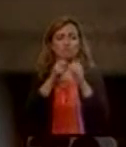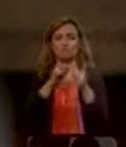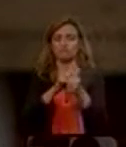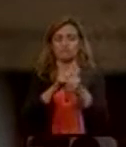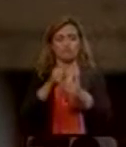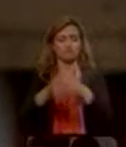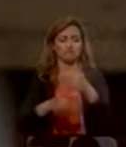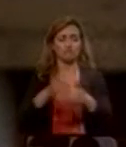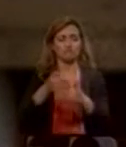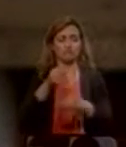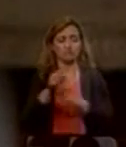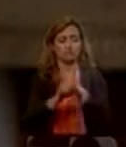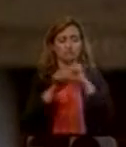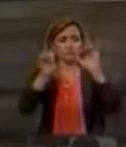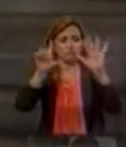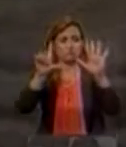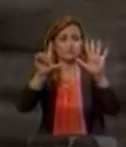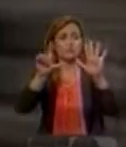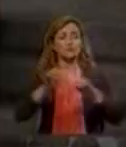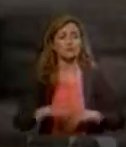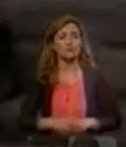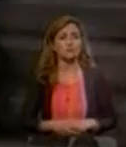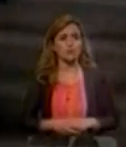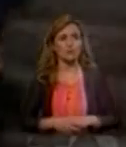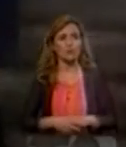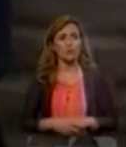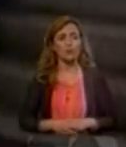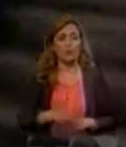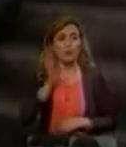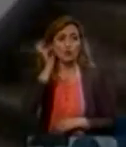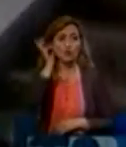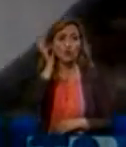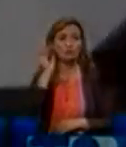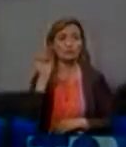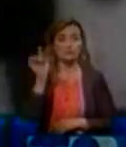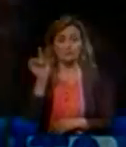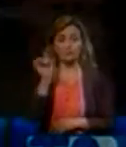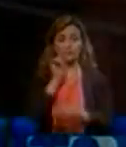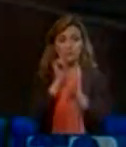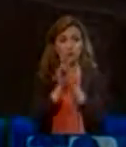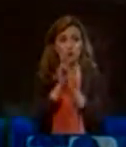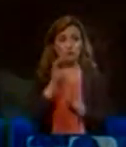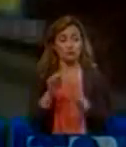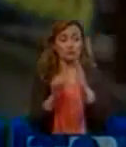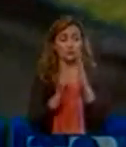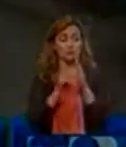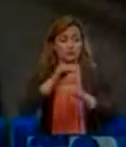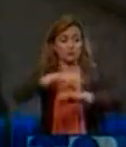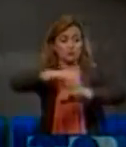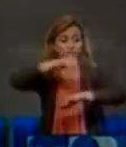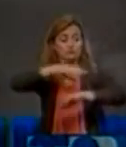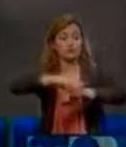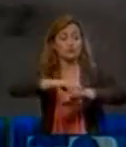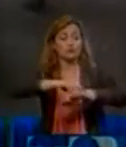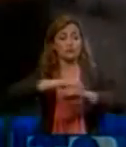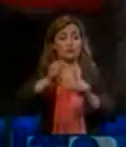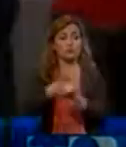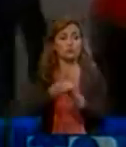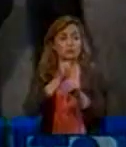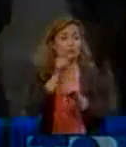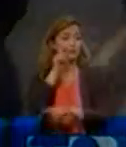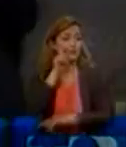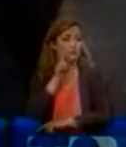ocurriendo durante casi 7 años. Mientras tanto, una de las mujeres que había interpuesto una denuncia en Suecia por agresión sexual contra